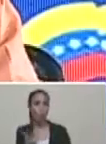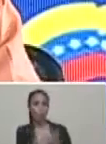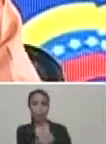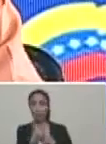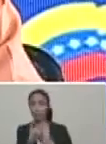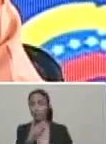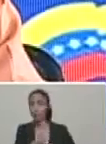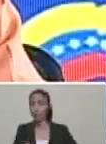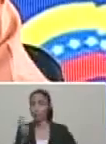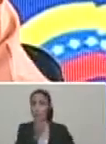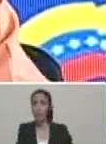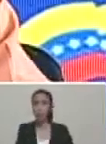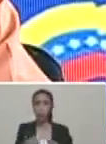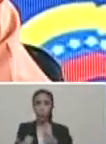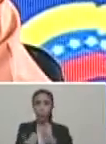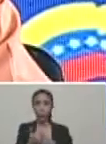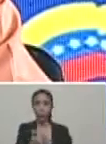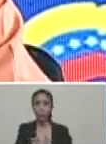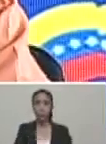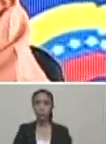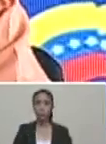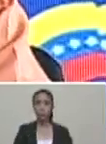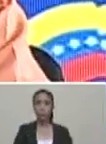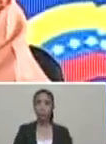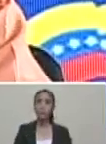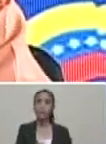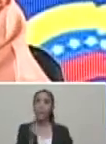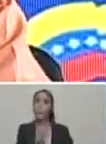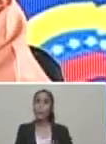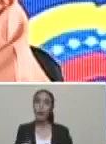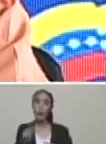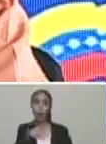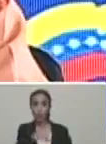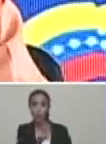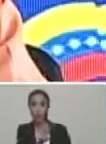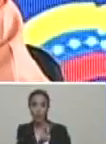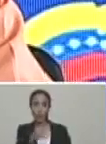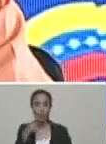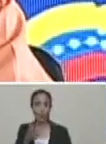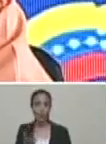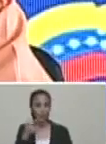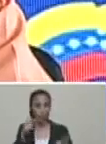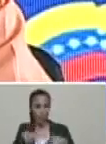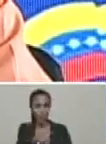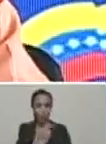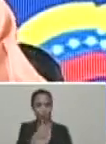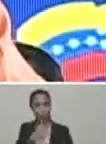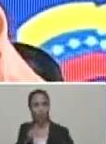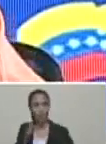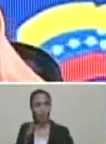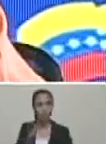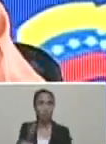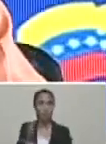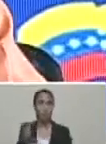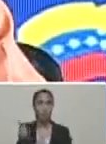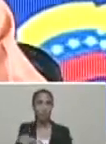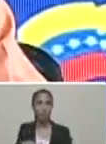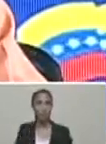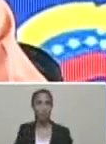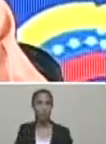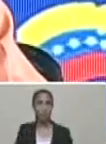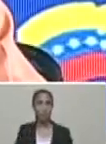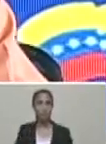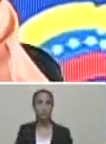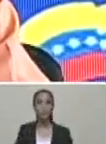Venezuela. Sin embargo, el pueblo venezolano, el gobierno venezolano y con Barrio Adentro